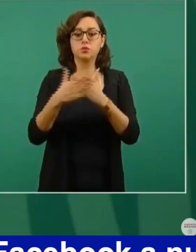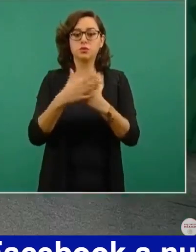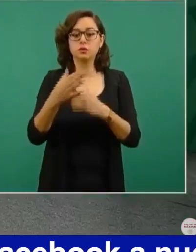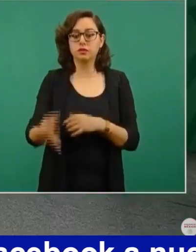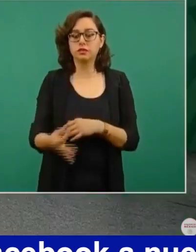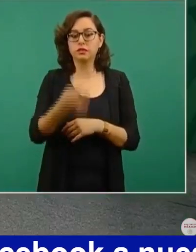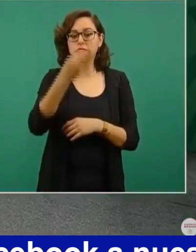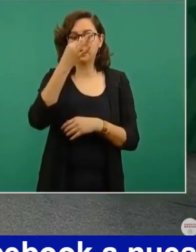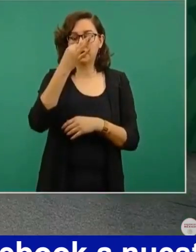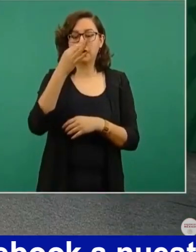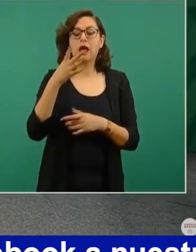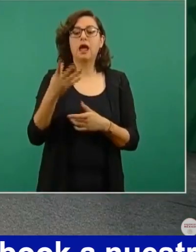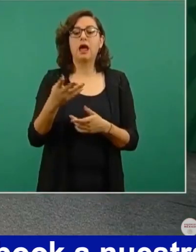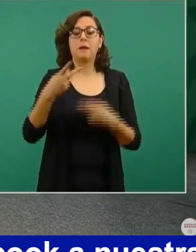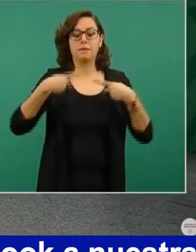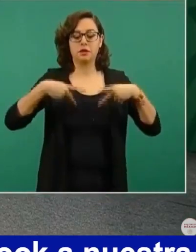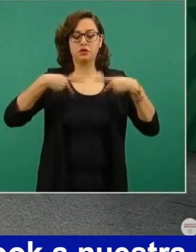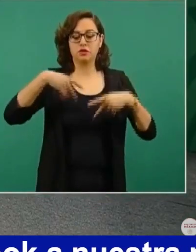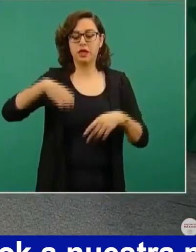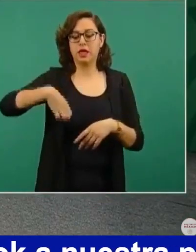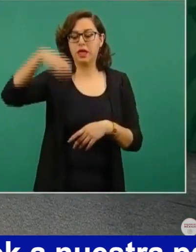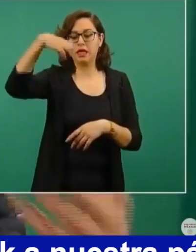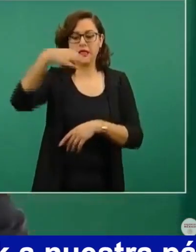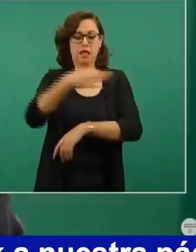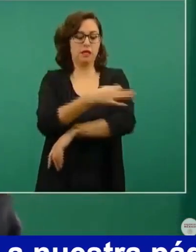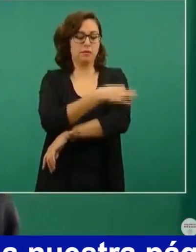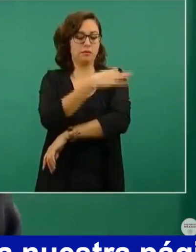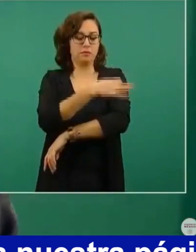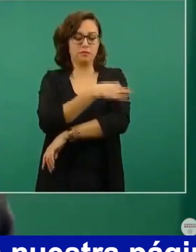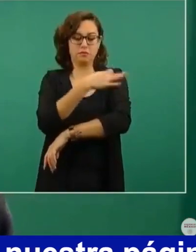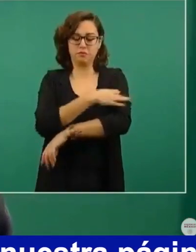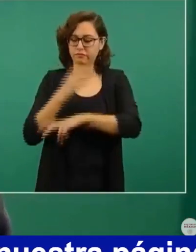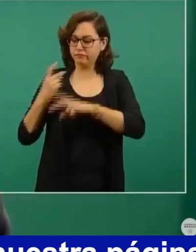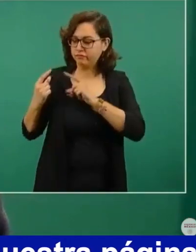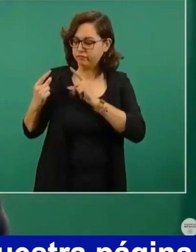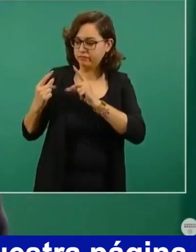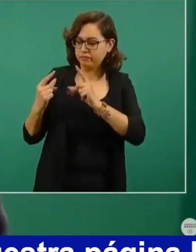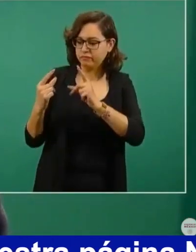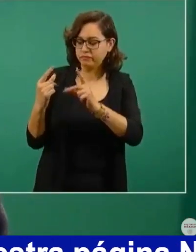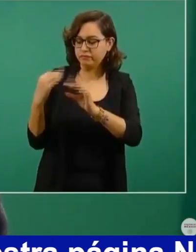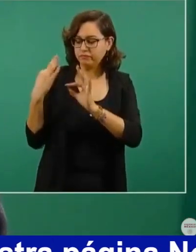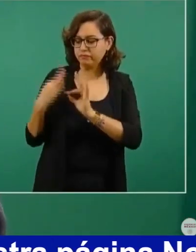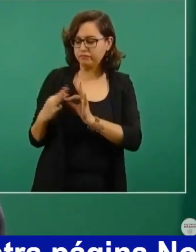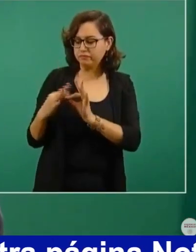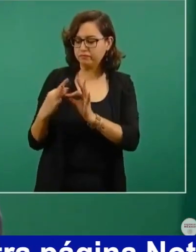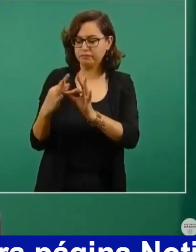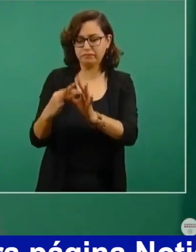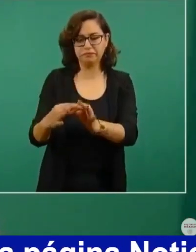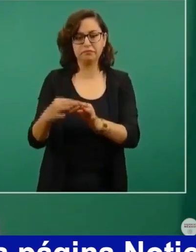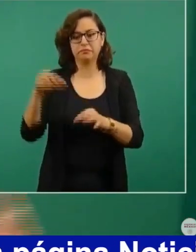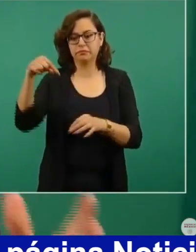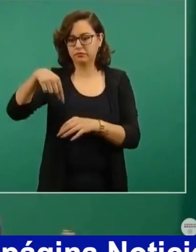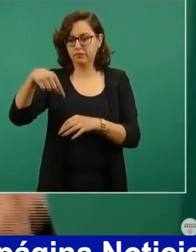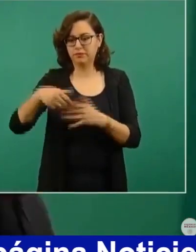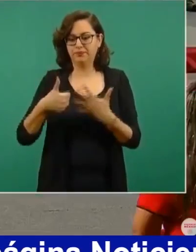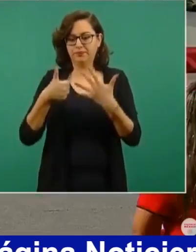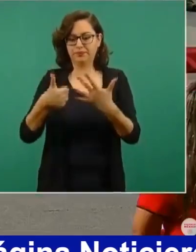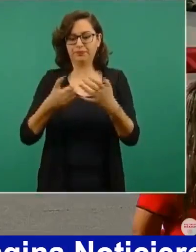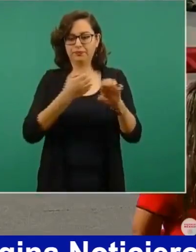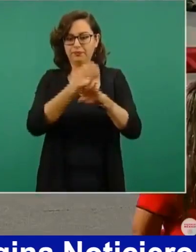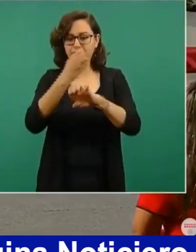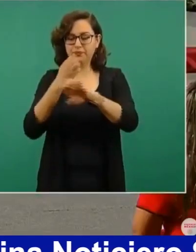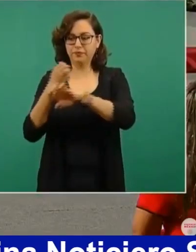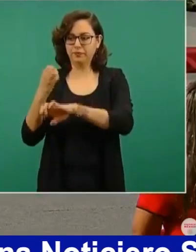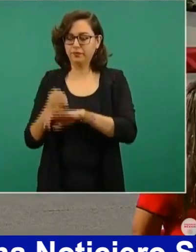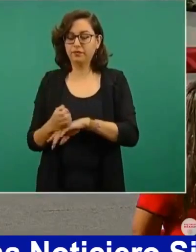ocurrirá durante el mes de abril, entonces ya reactivaremos otros elementos que están previstos en el plan para expandirlo.